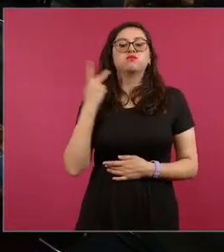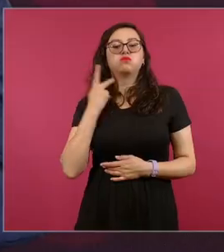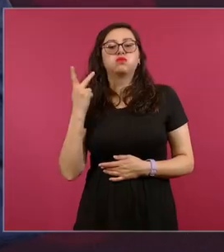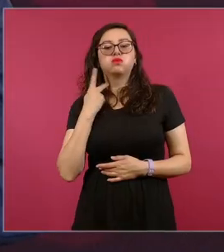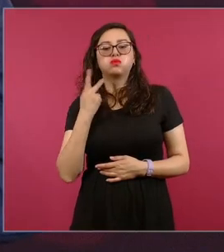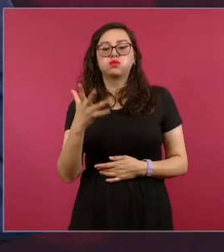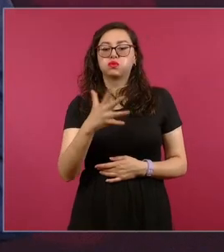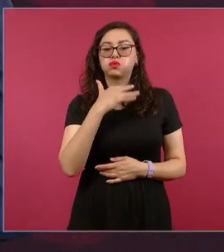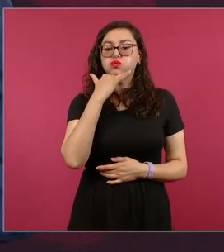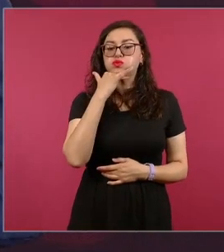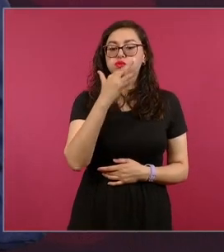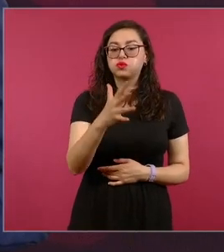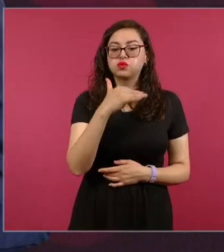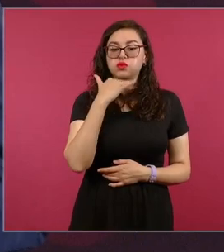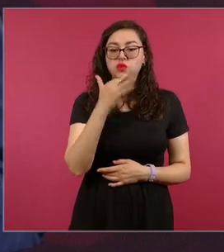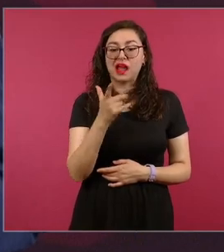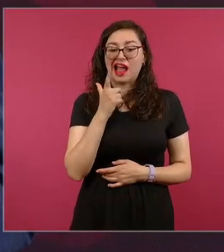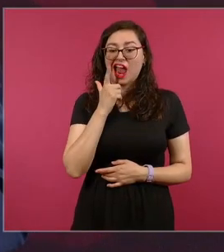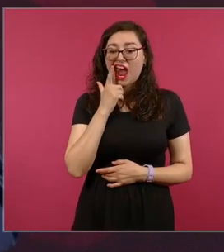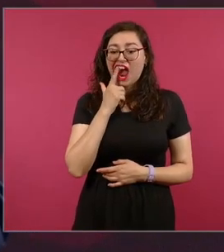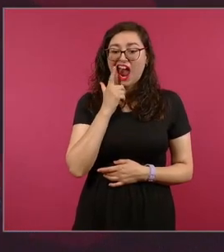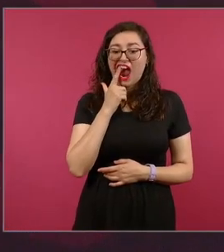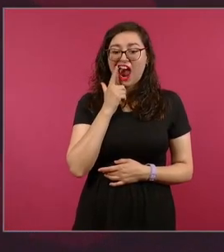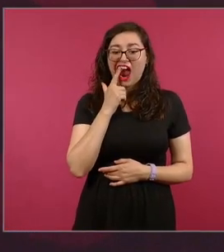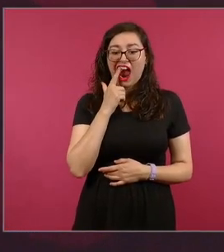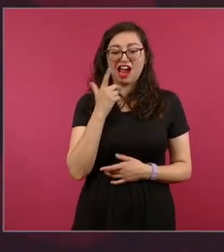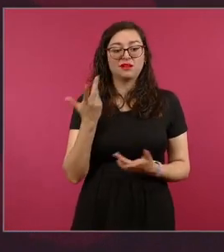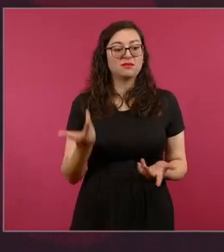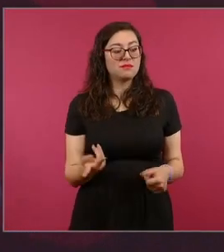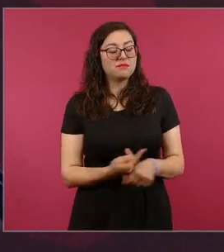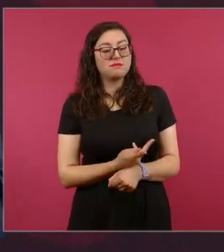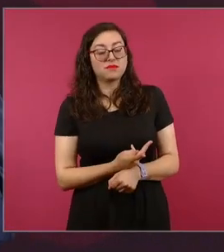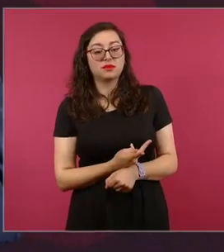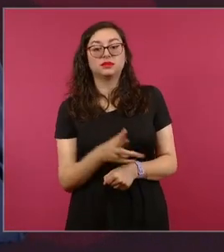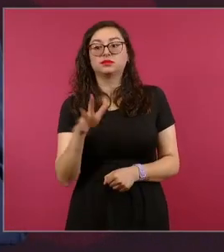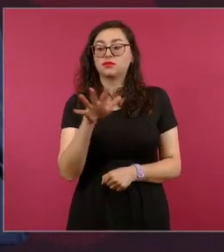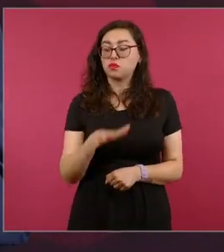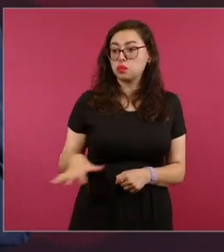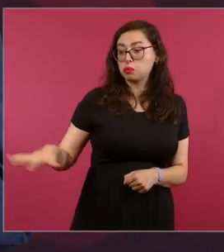corruptos que en su barrio, en su colonia,